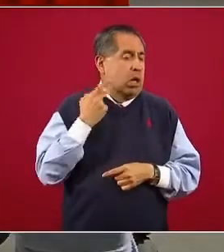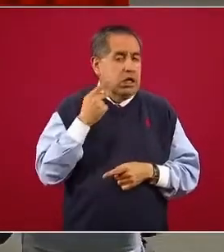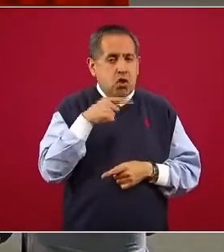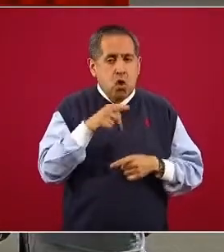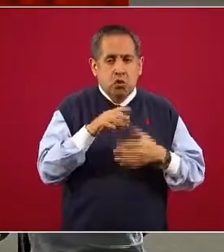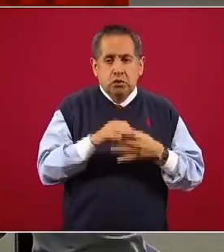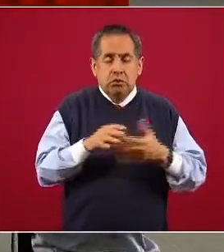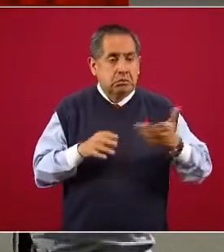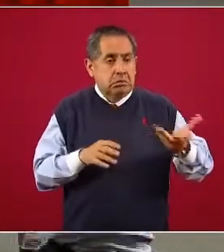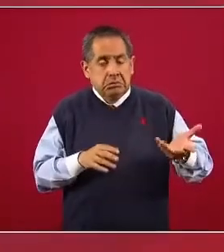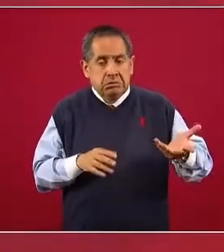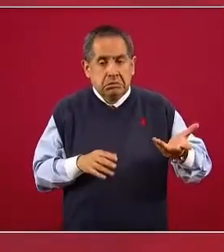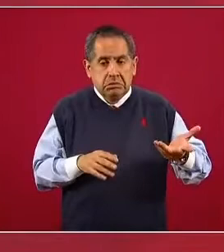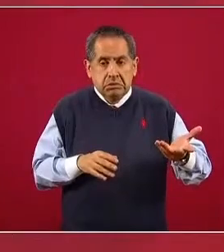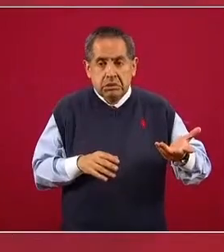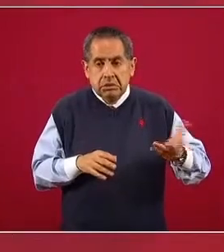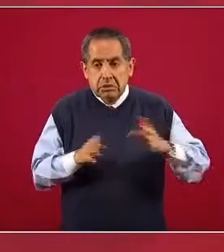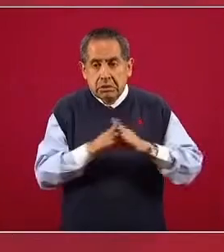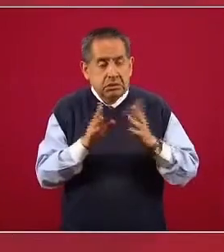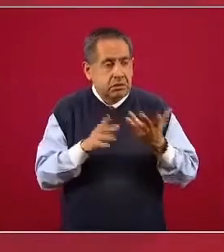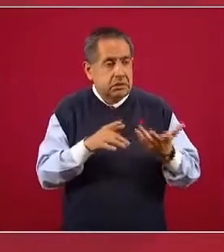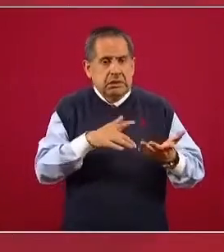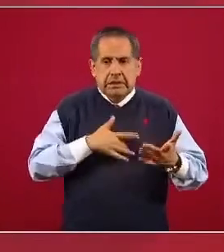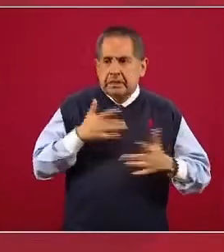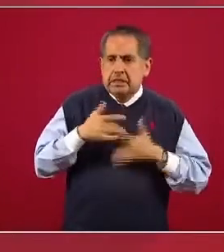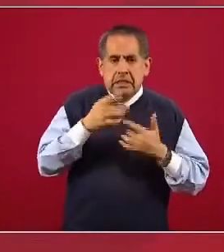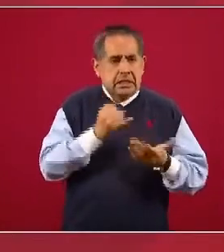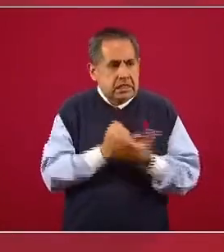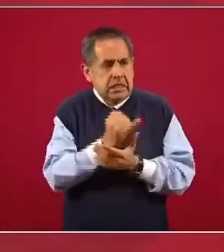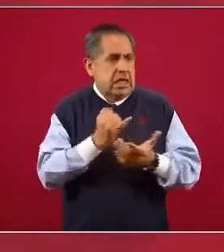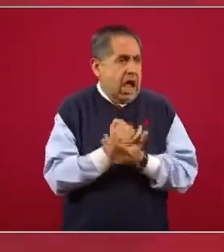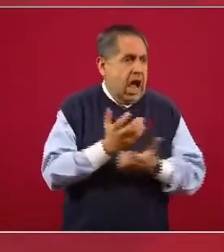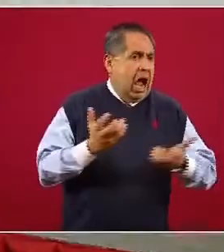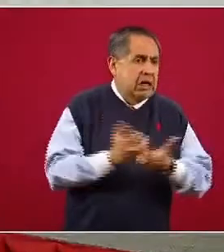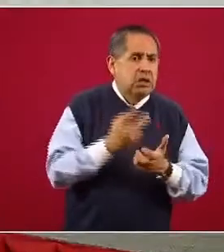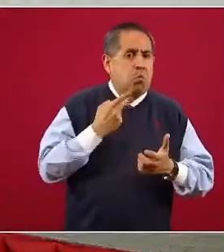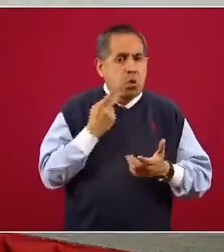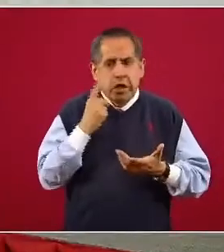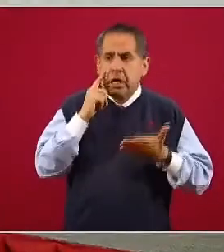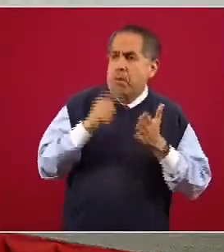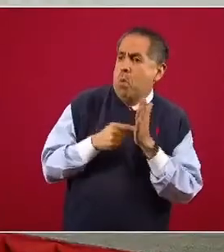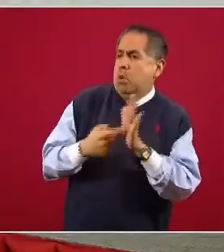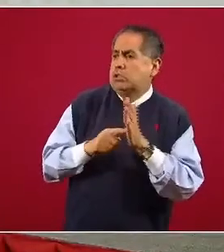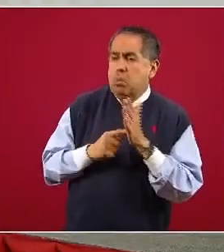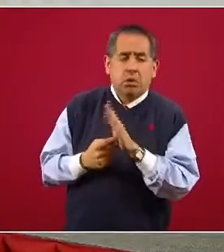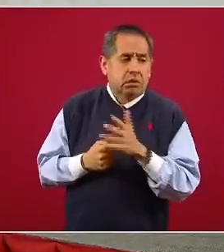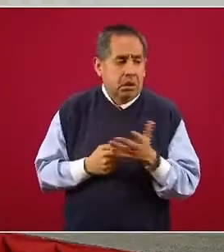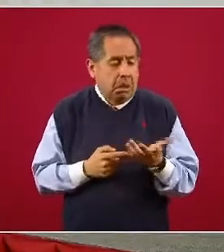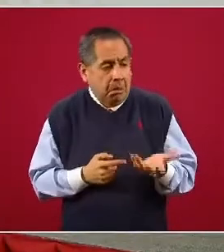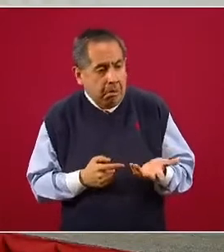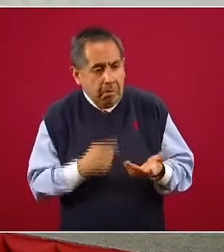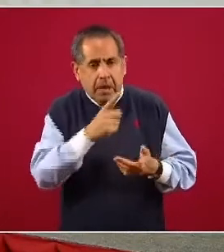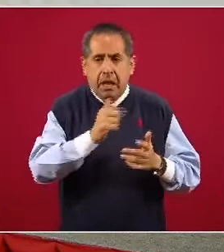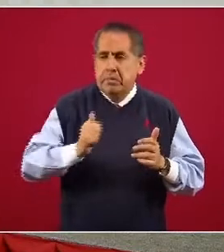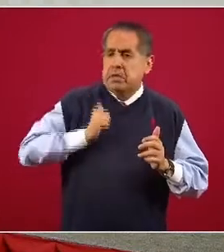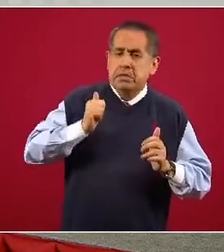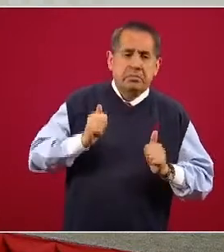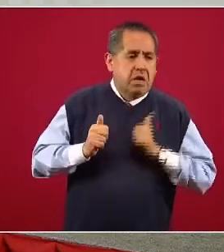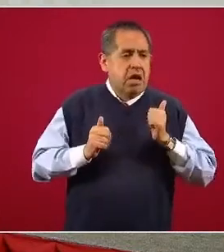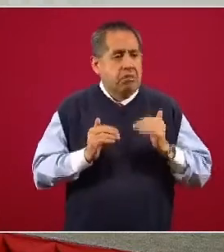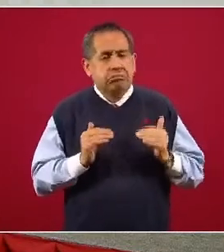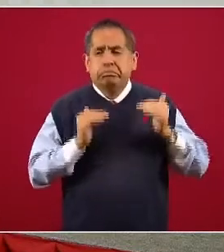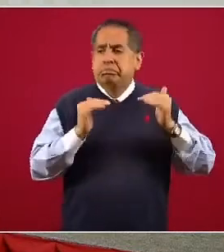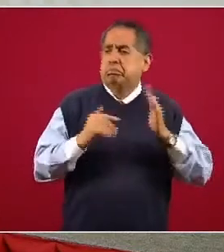están en cierta manera invitándoles a tomar acciones políticas demostrativas, quizá para posicionarse, quizá